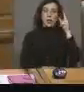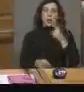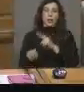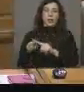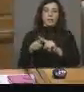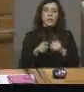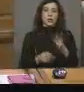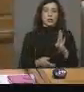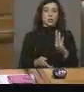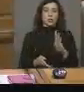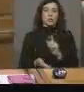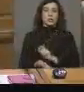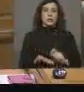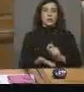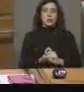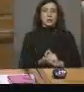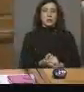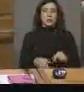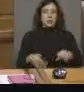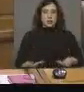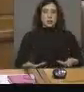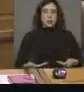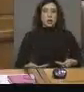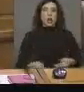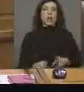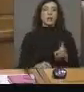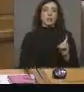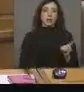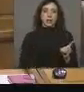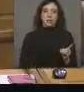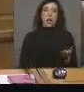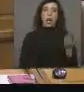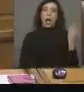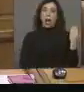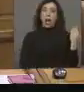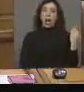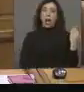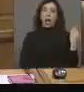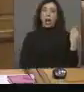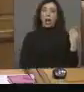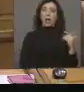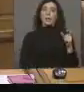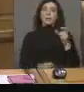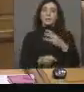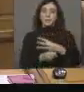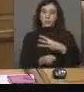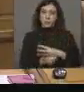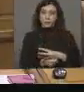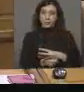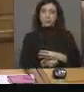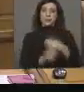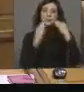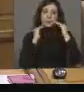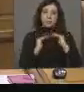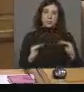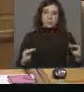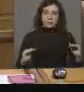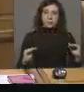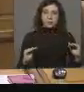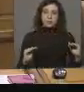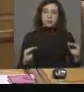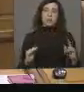diferentes subsecretarías. Ahora es la discapacidad. Hace un tiempo atrás la del adulto mayor, la de la infancia.